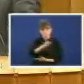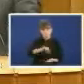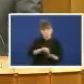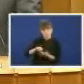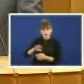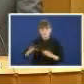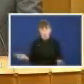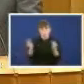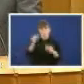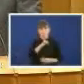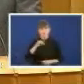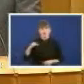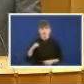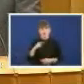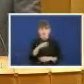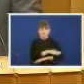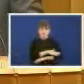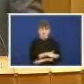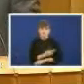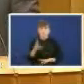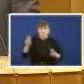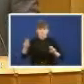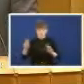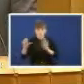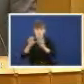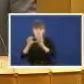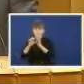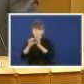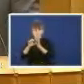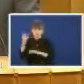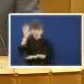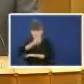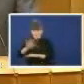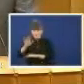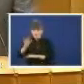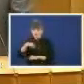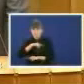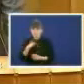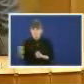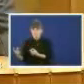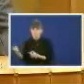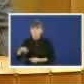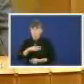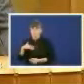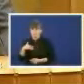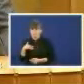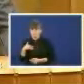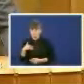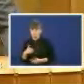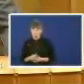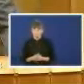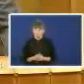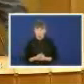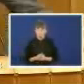autogoverno dun novo estatuto de nación que necesitamos e que queremos como galegos e como galegas hai máis dun